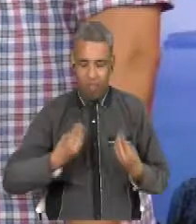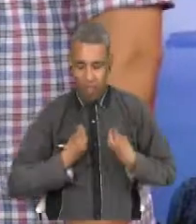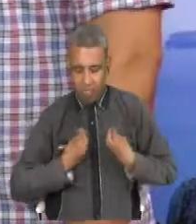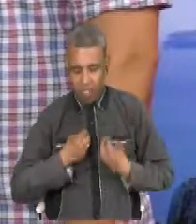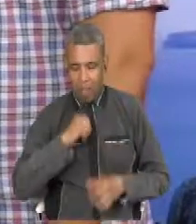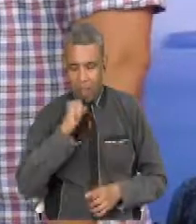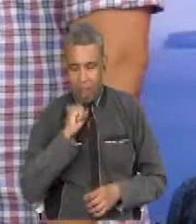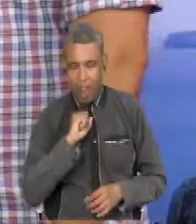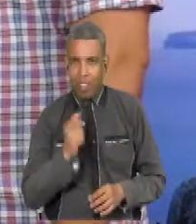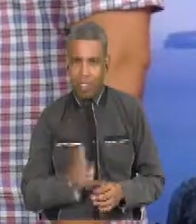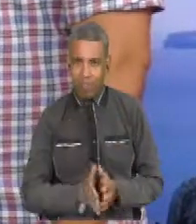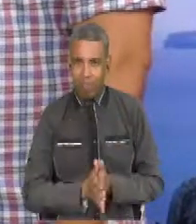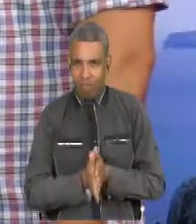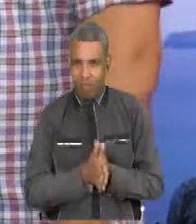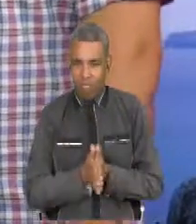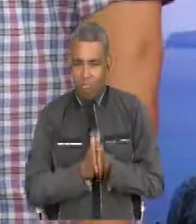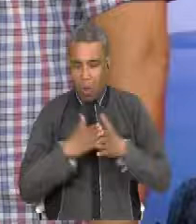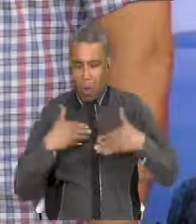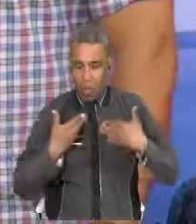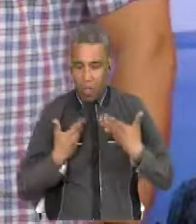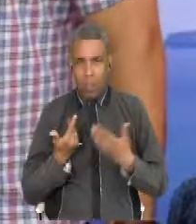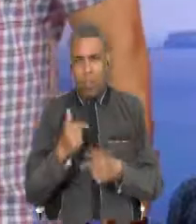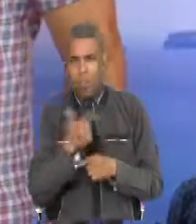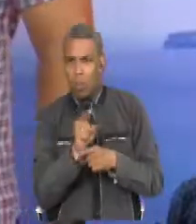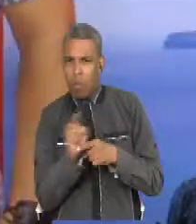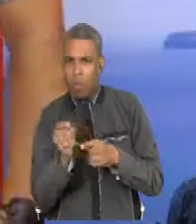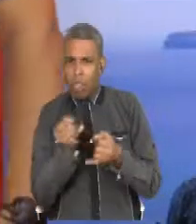Oscar. ¿Tú qué haces normalmente los fines de semana?